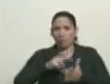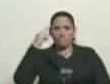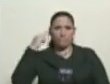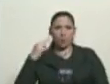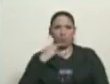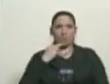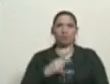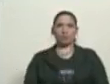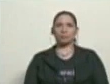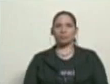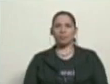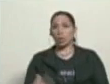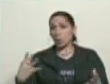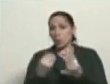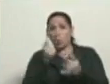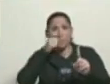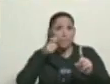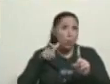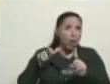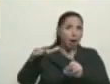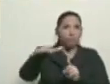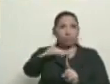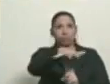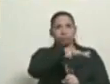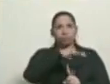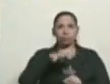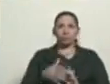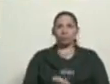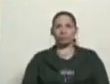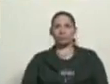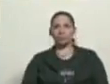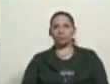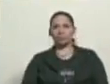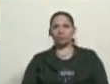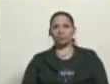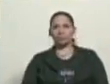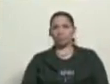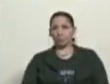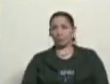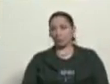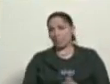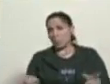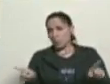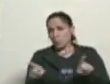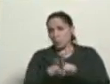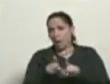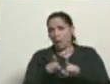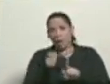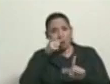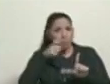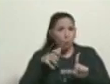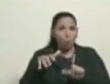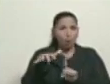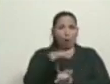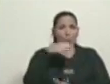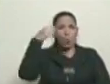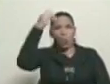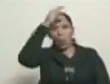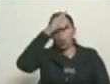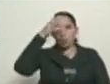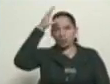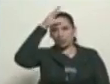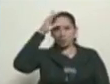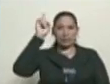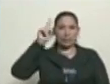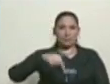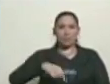Bolivariana, junto al pueblo, como está el pueblo, consciente también